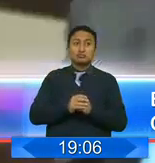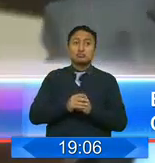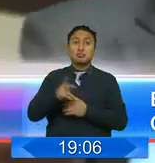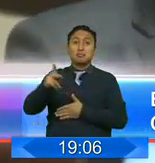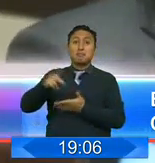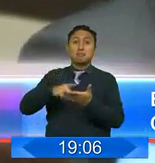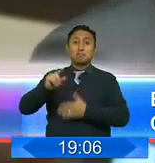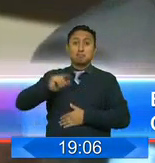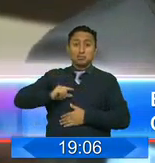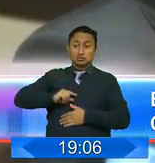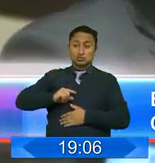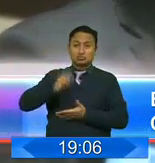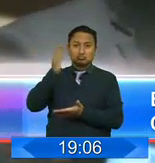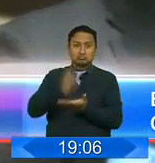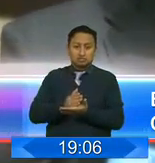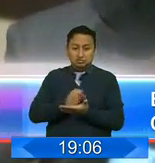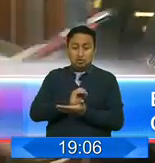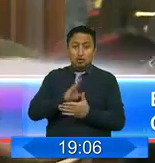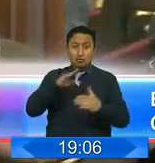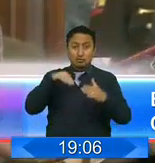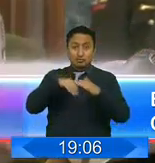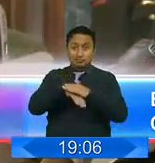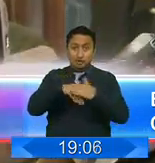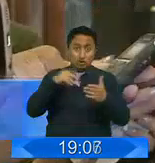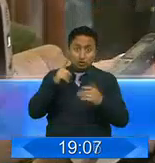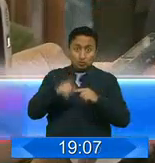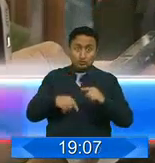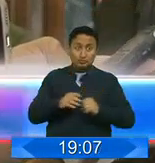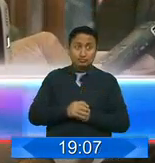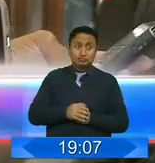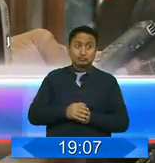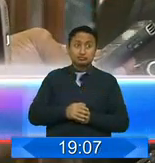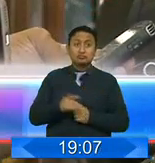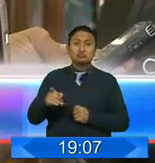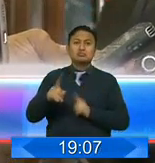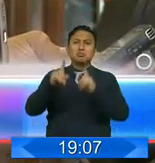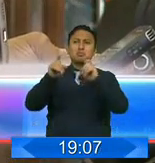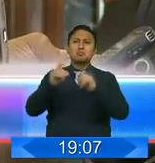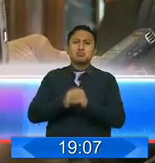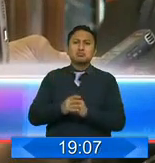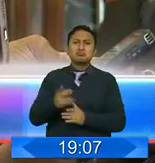su salario o impedir su ingreso a la asamblea. Mejor preguntemos qué va a pasar si